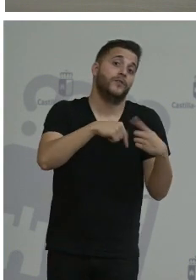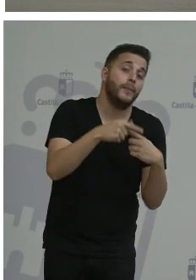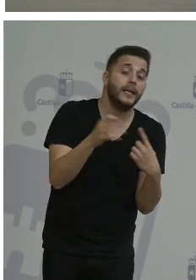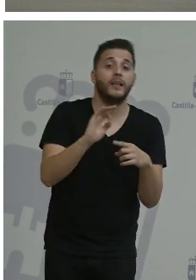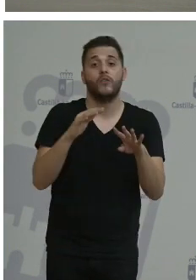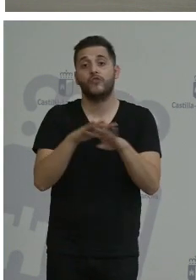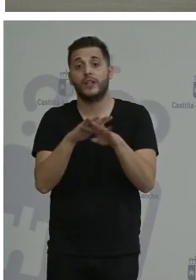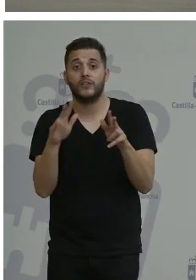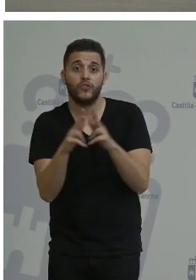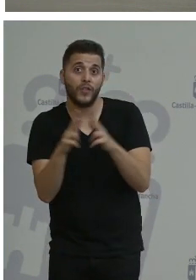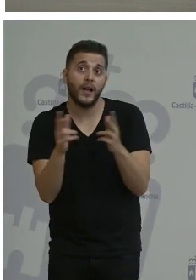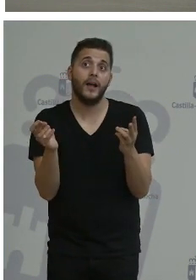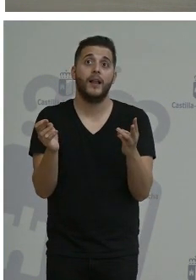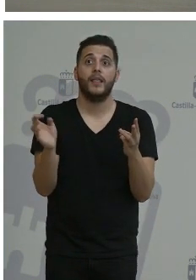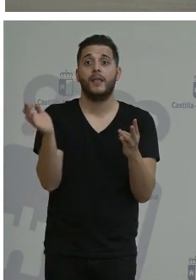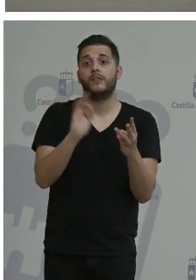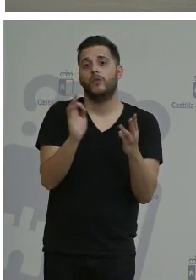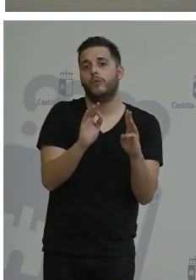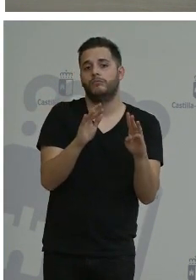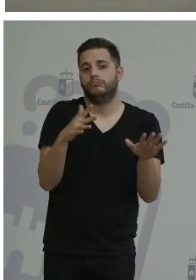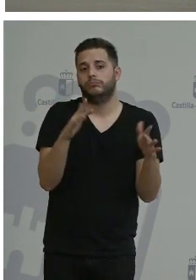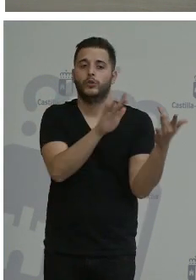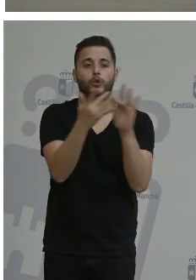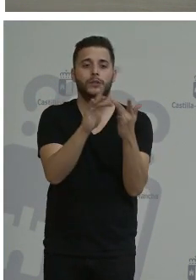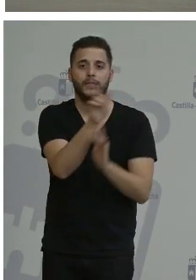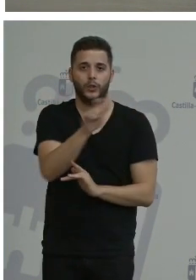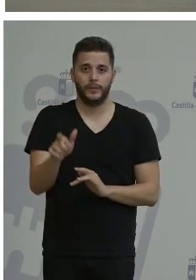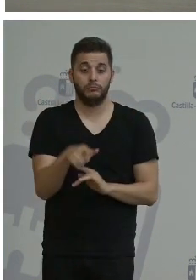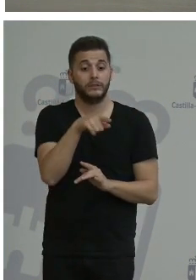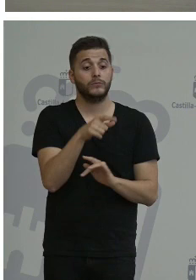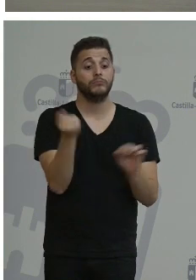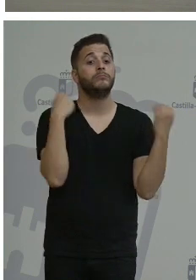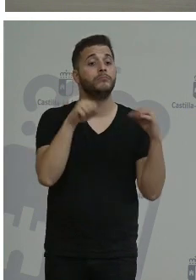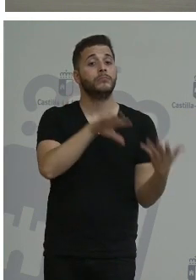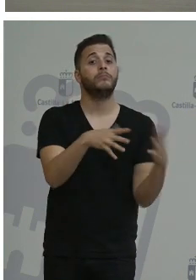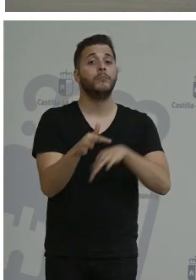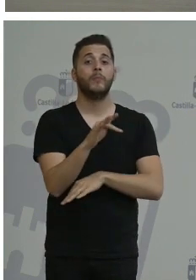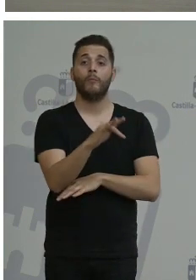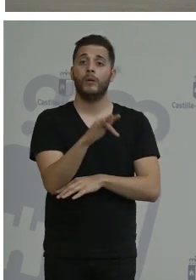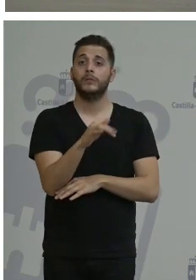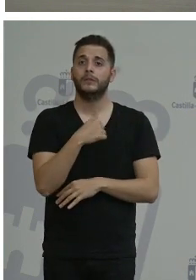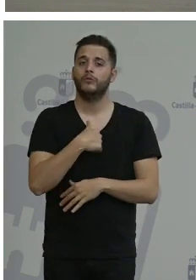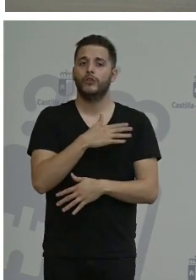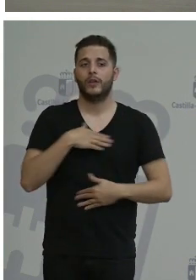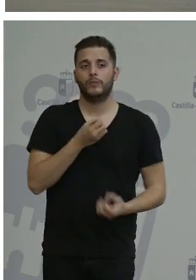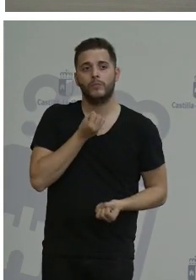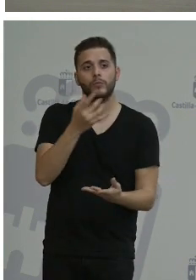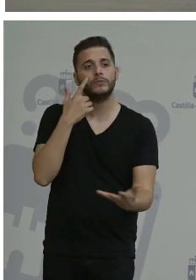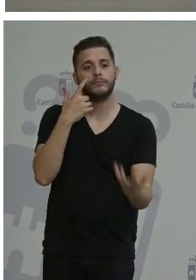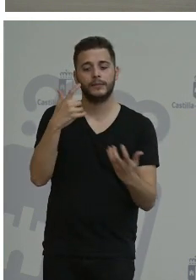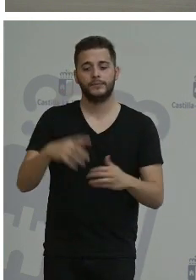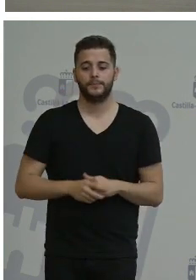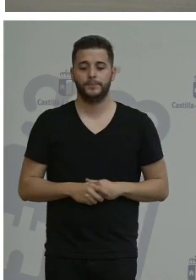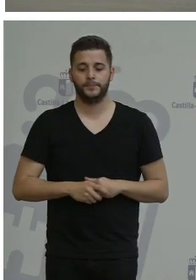redes de amistades, etcétera. Es decir, es una buena práctica que yo la quisiera destacar aquí.